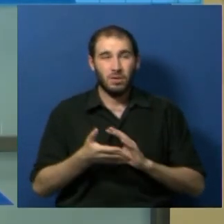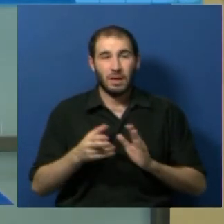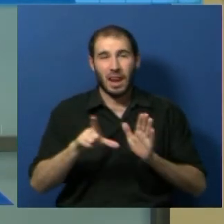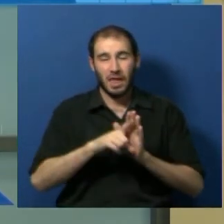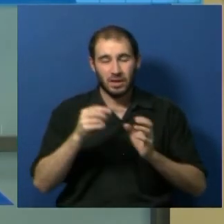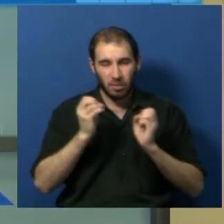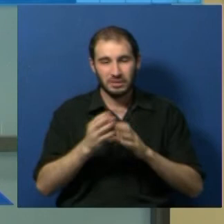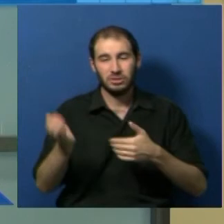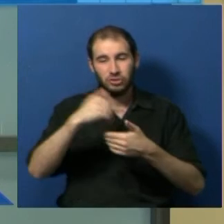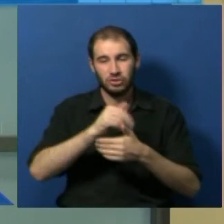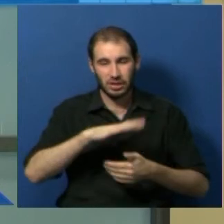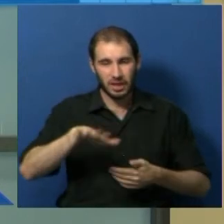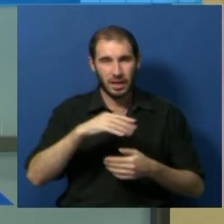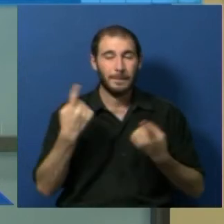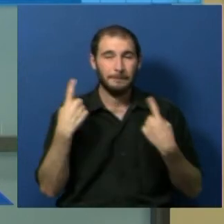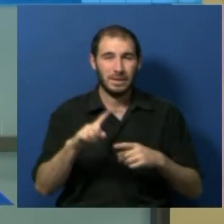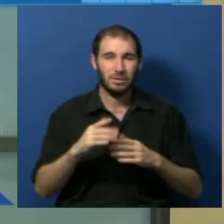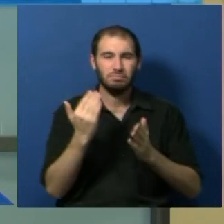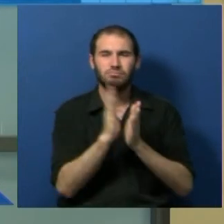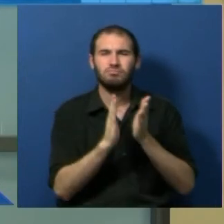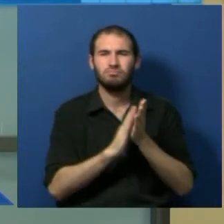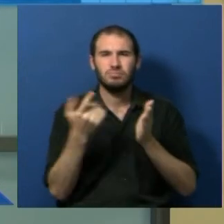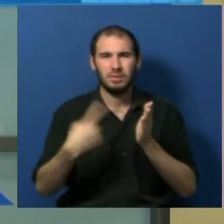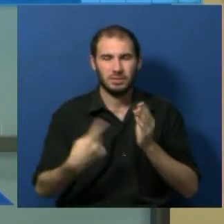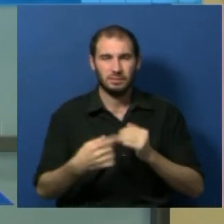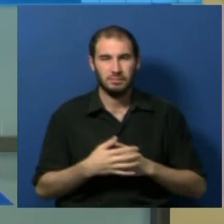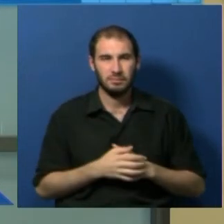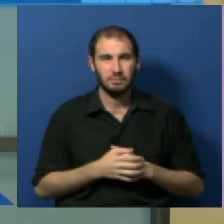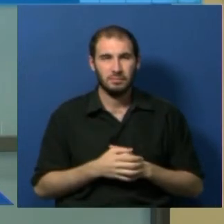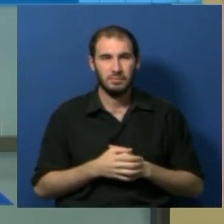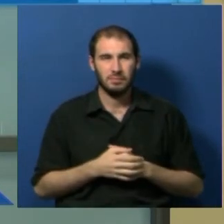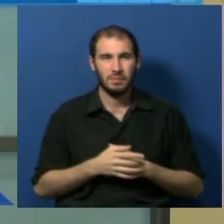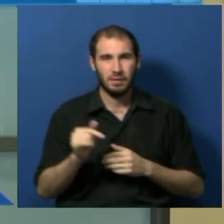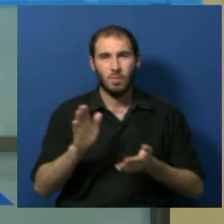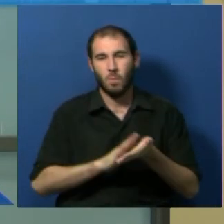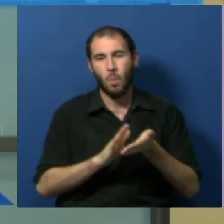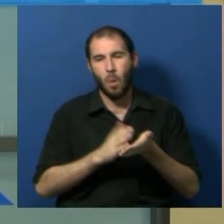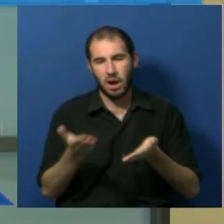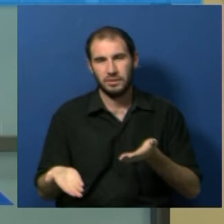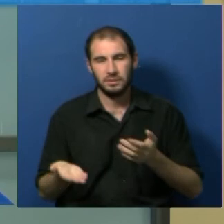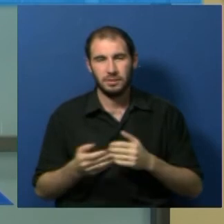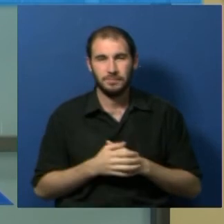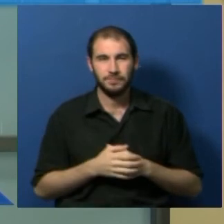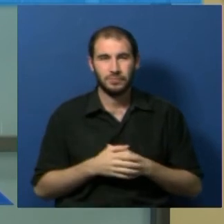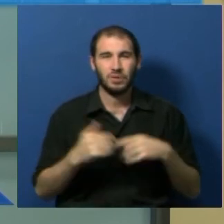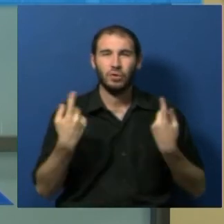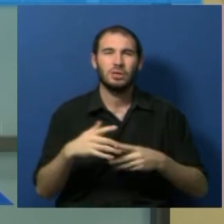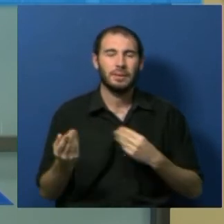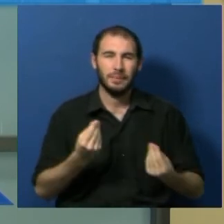ley se inserten socialmente, pero lo concreto es que ante la evidencia y de lo que